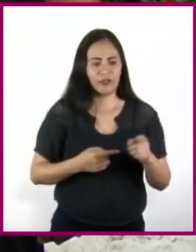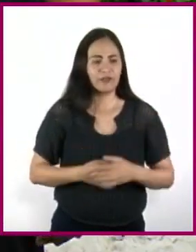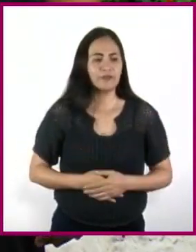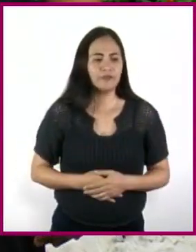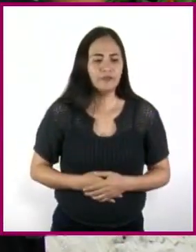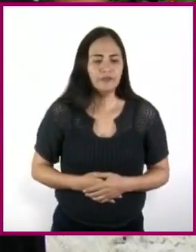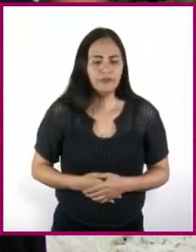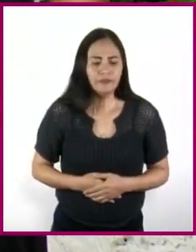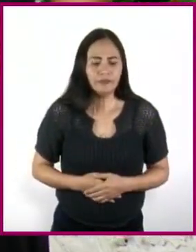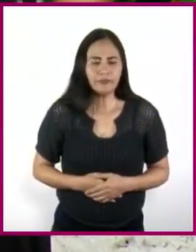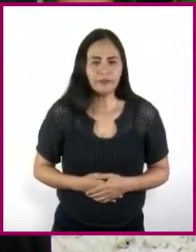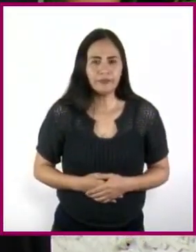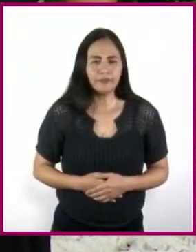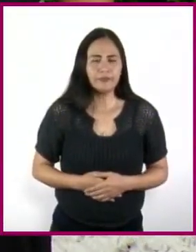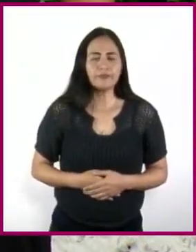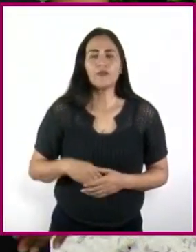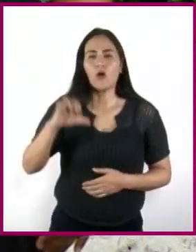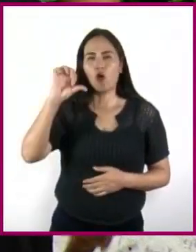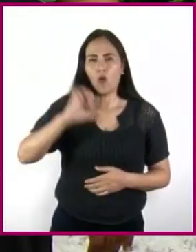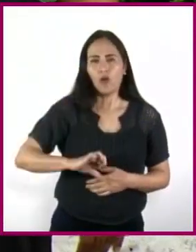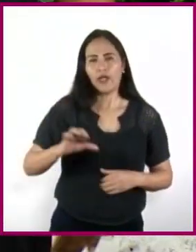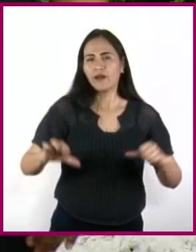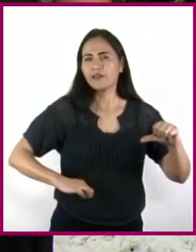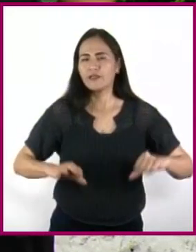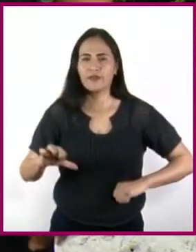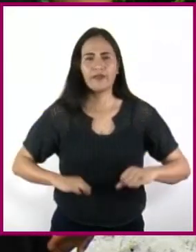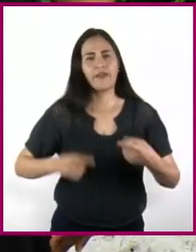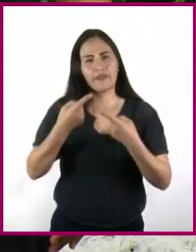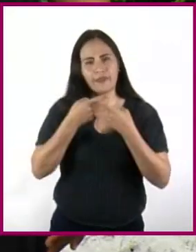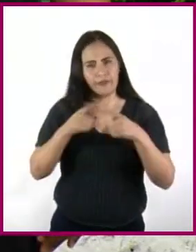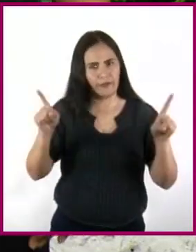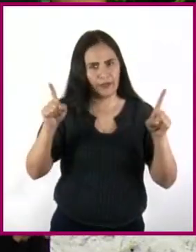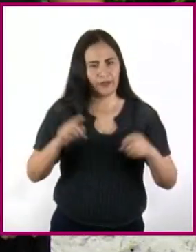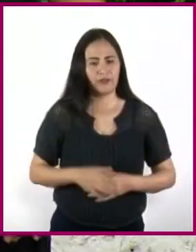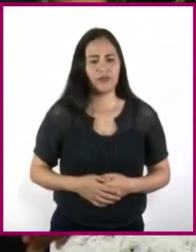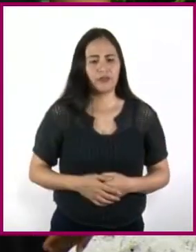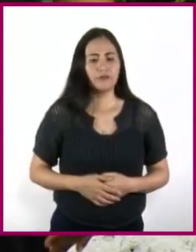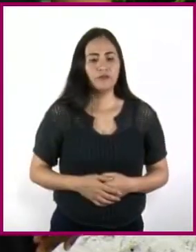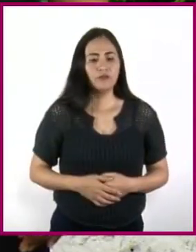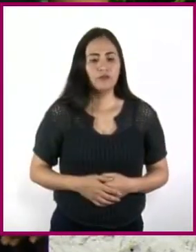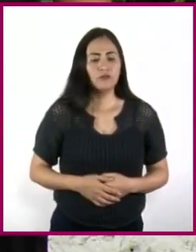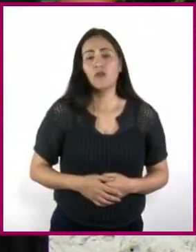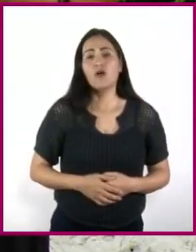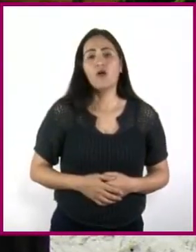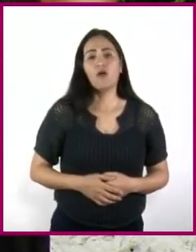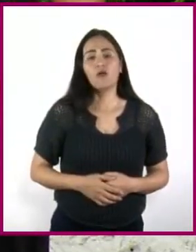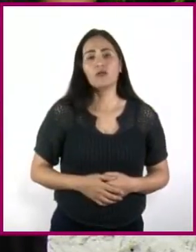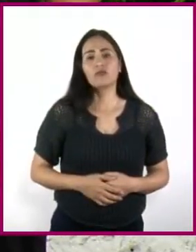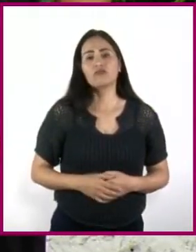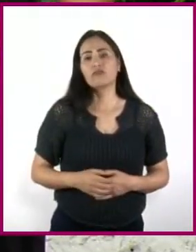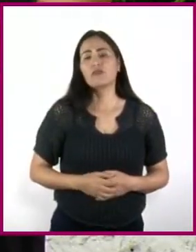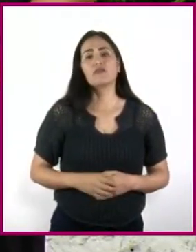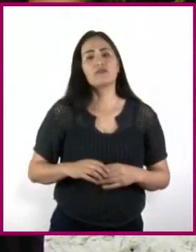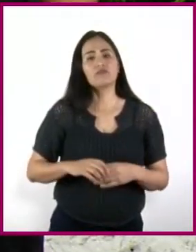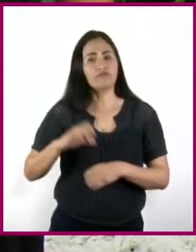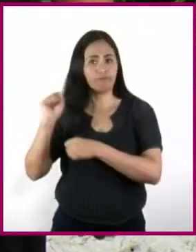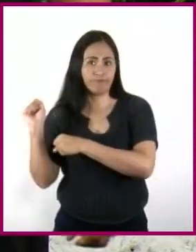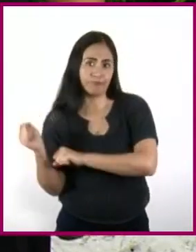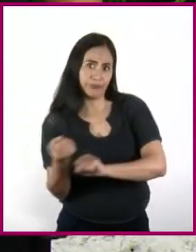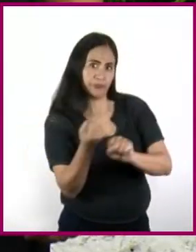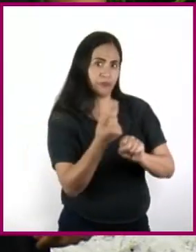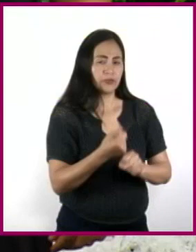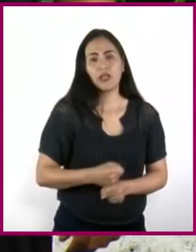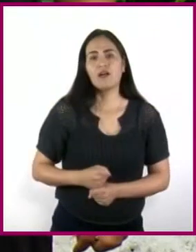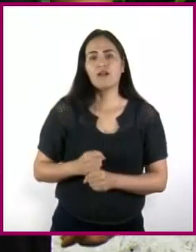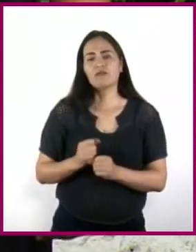vamos a aplicar una activación diferente. En esta ocasión no vamos a ocupar ni guante, ni pelota, ni bat. Vamos